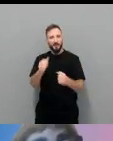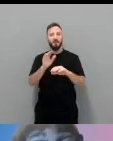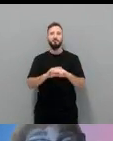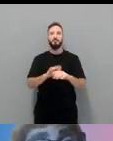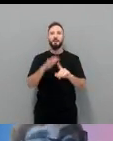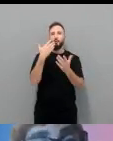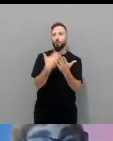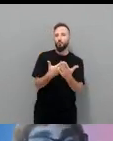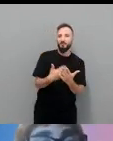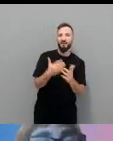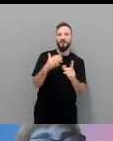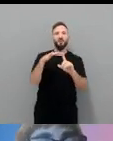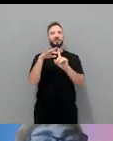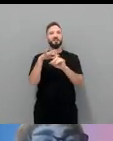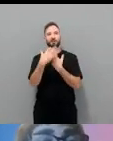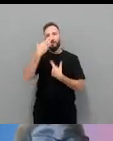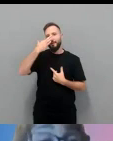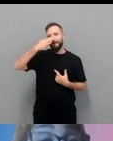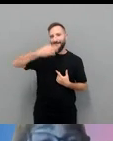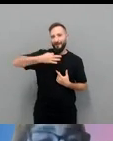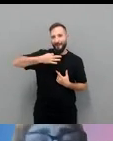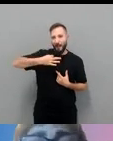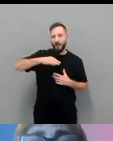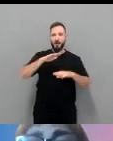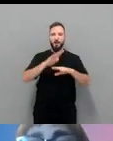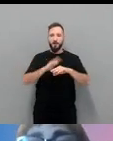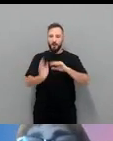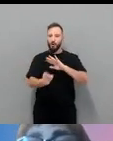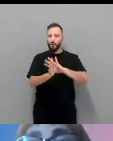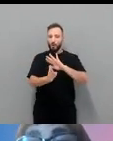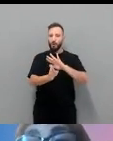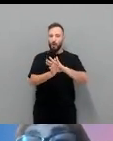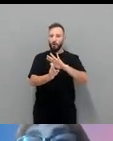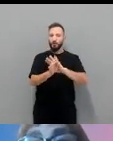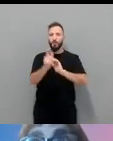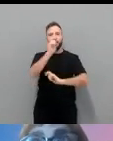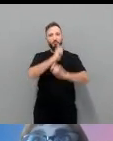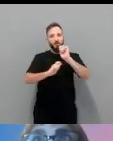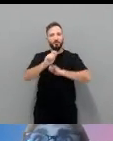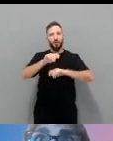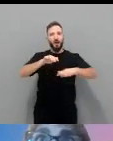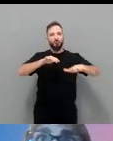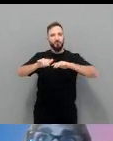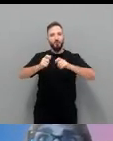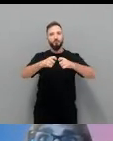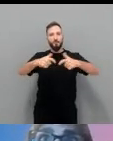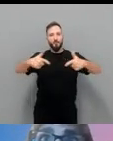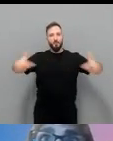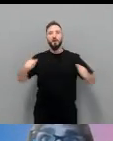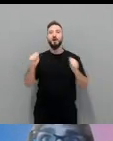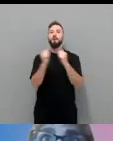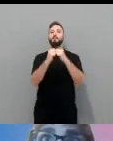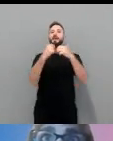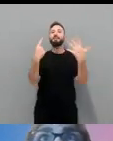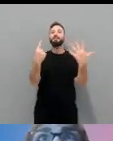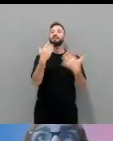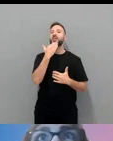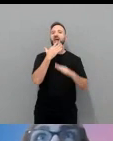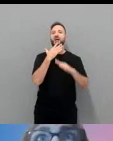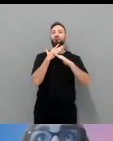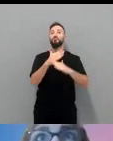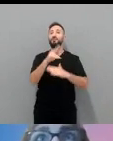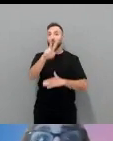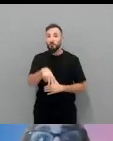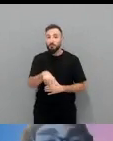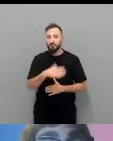situación fáctica, ¿vale? De ahí la importancia que nos sigamos uniendo como un movimiento asociativo. ¿Los 26 años resultan suficientes? Bueno, en mi